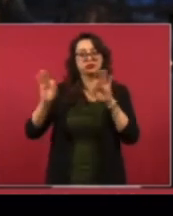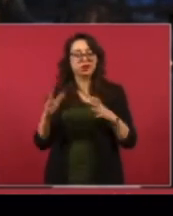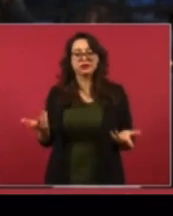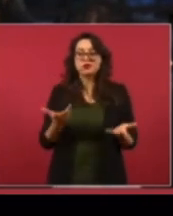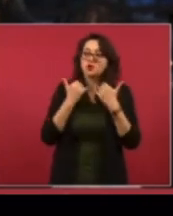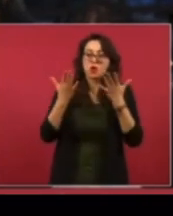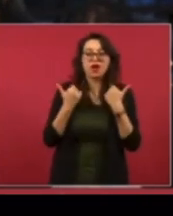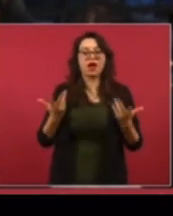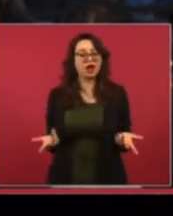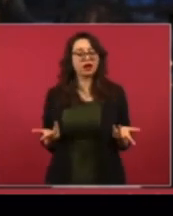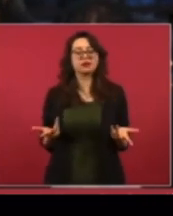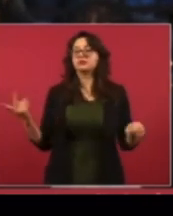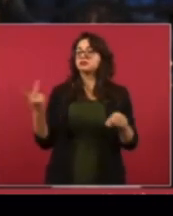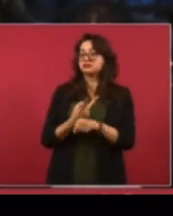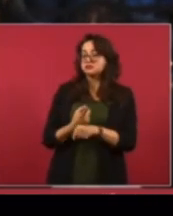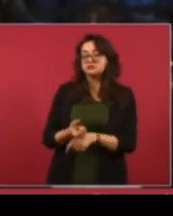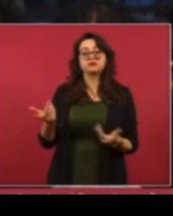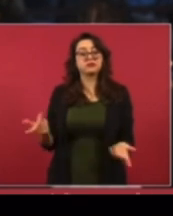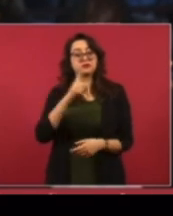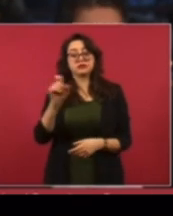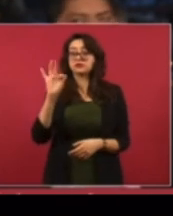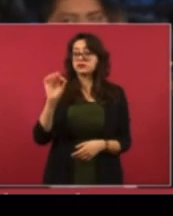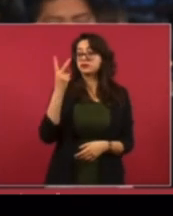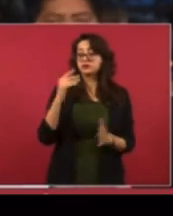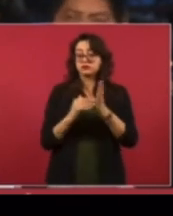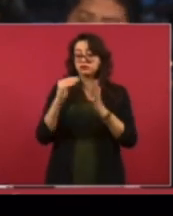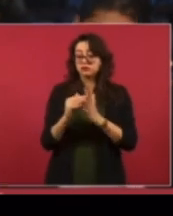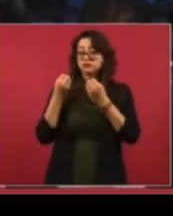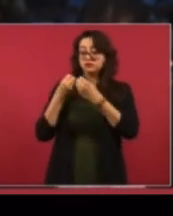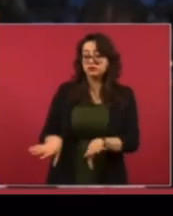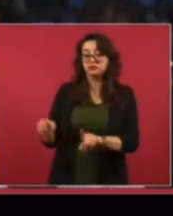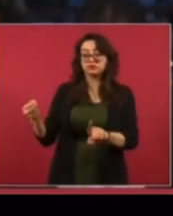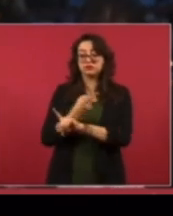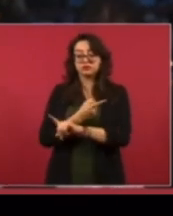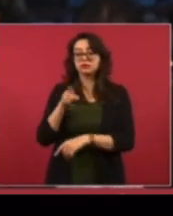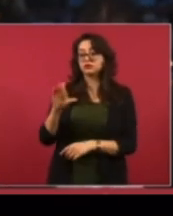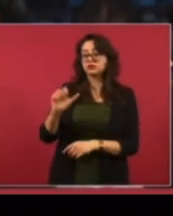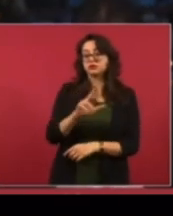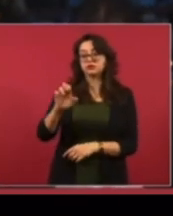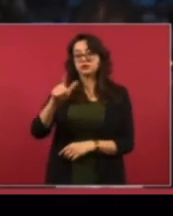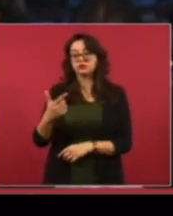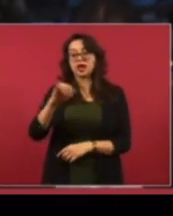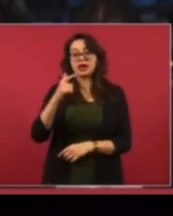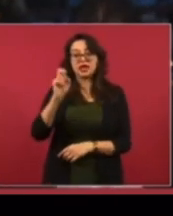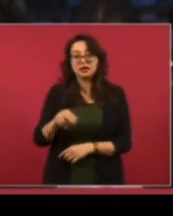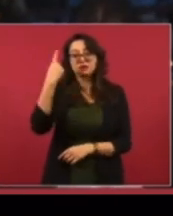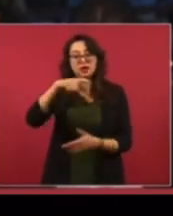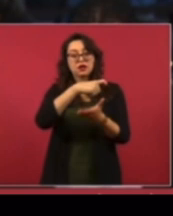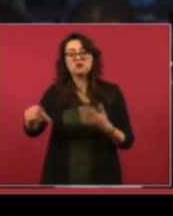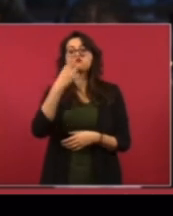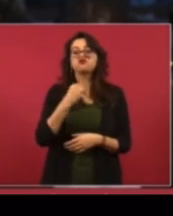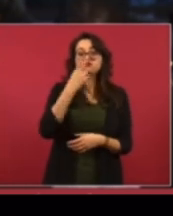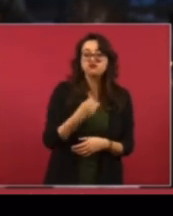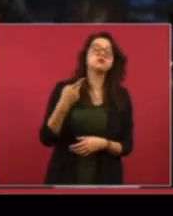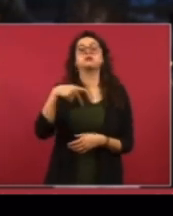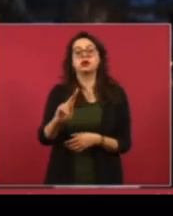que estamos viendo solamente una mínima parte son 142 millones de pesos los que se desviaron a través de regil para la compra de azúcar pero el monto desviado